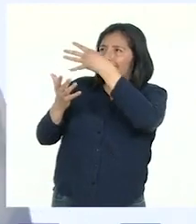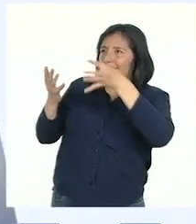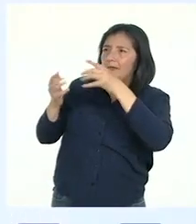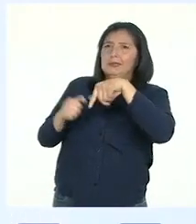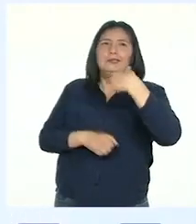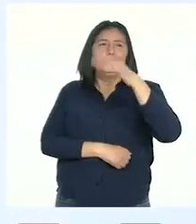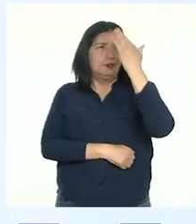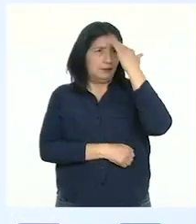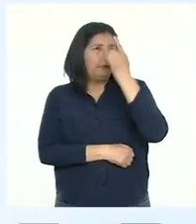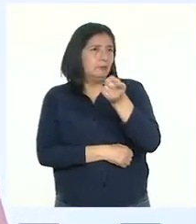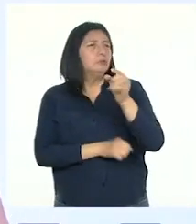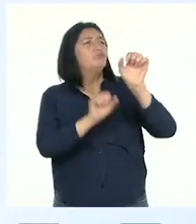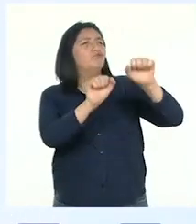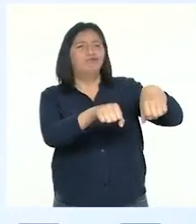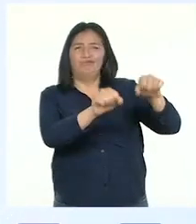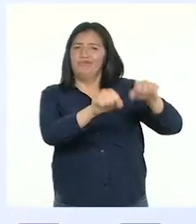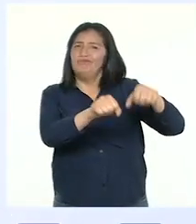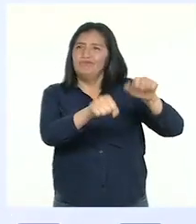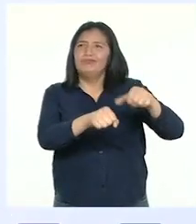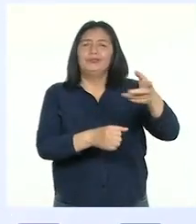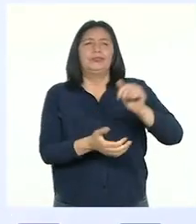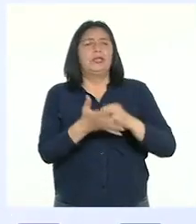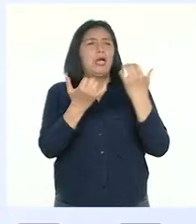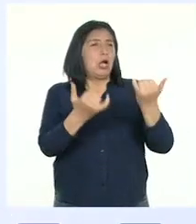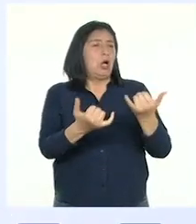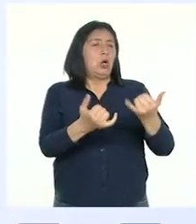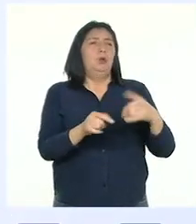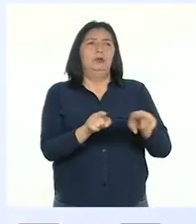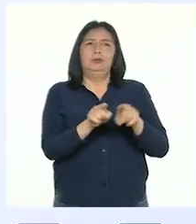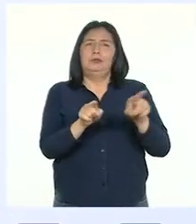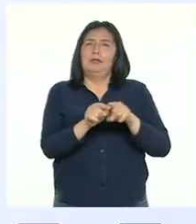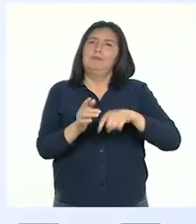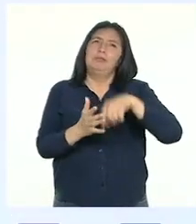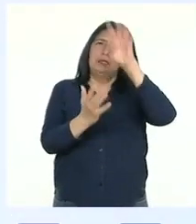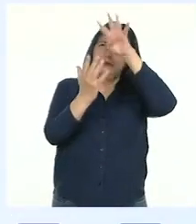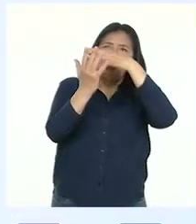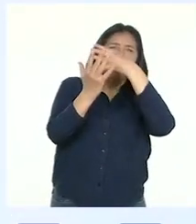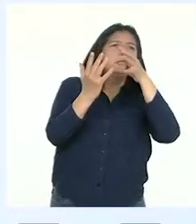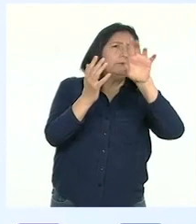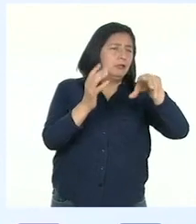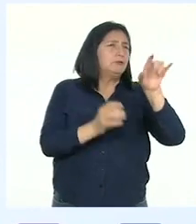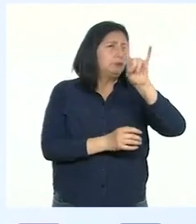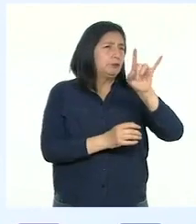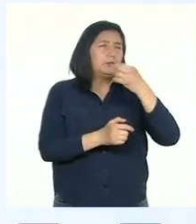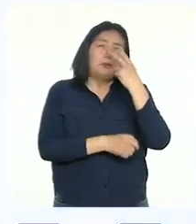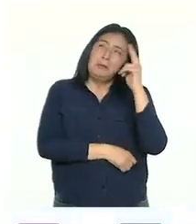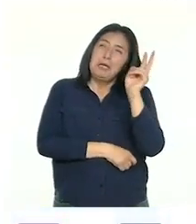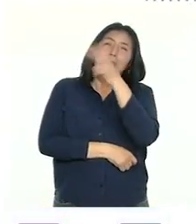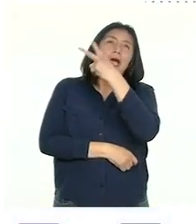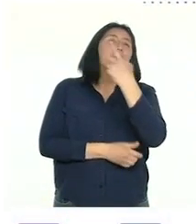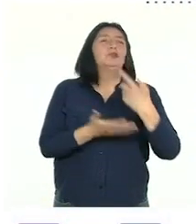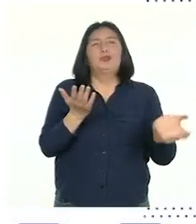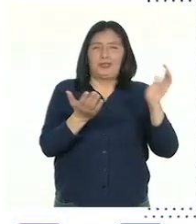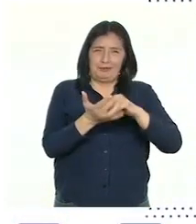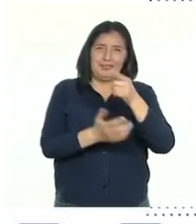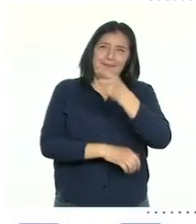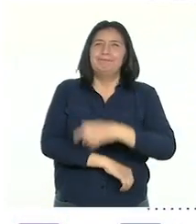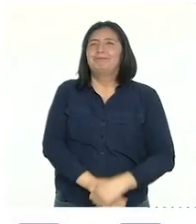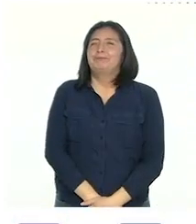ya conocemos. Así es, Patricia. Hoy también usaremos la tabla con criterios. Veamos los criterios